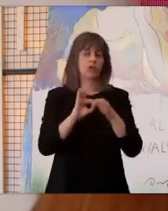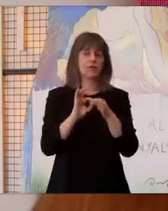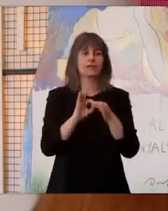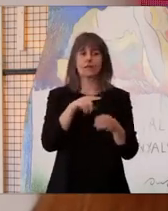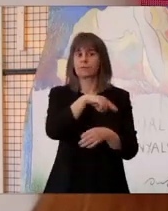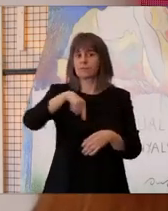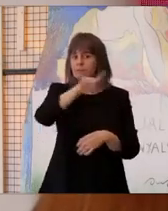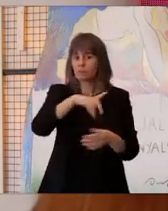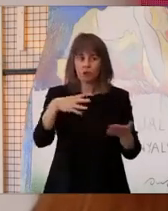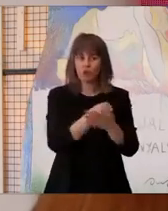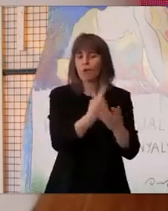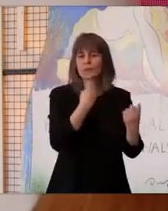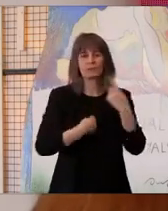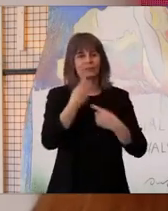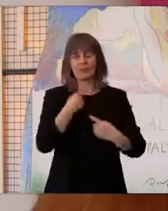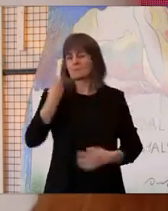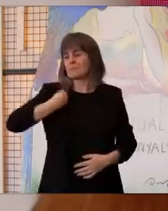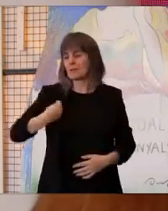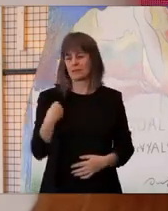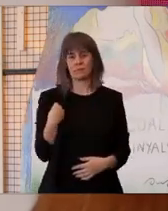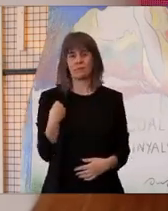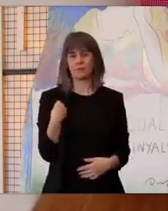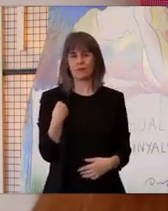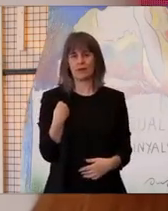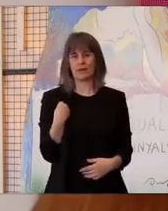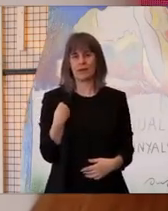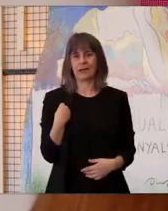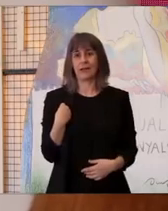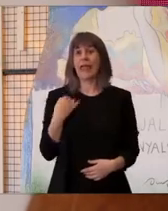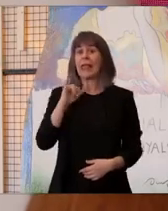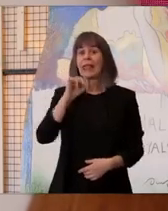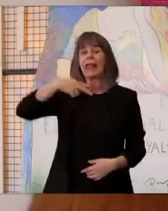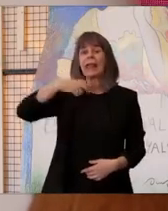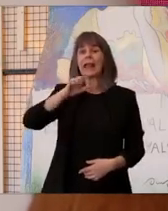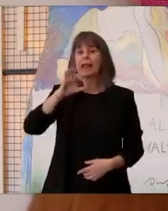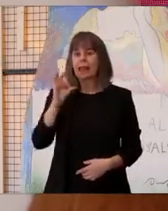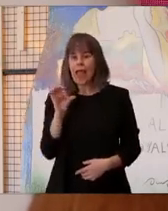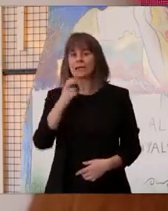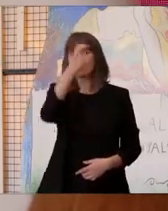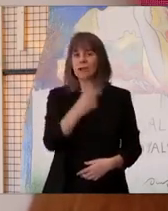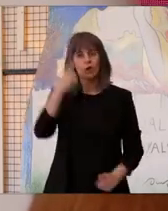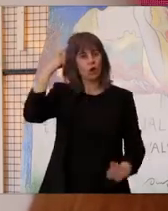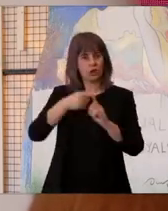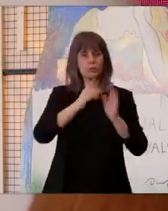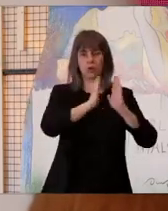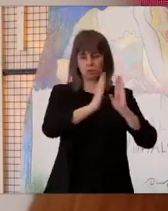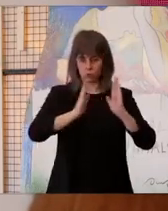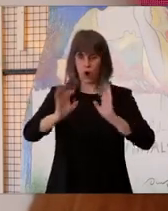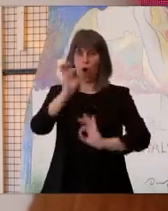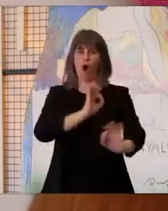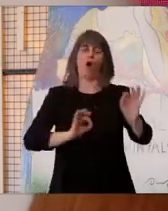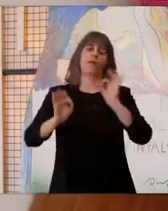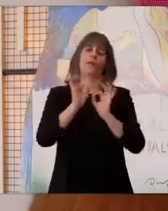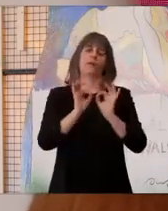decían me decían siempre lo mismo la idea era esta Inés alberdi ha venido a poner orden a poner